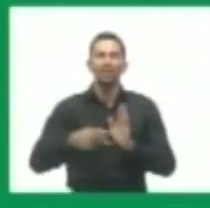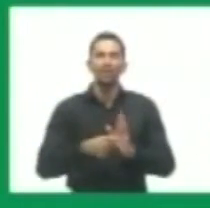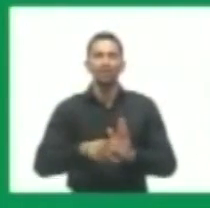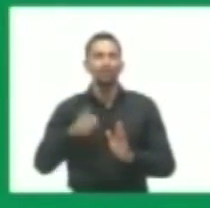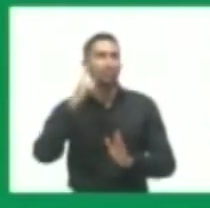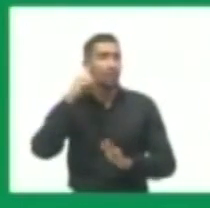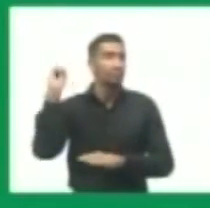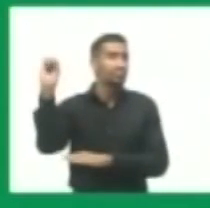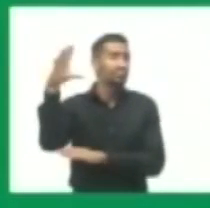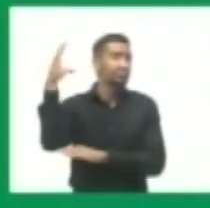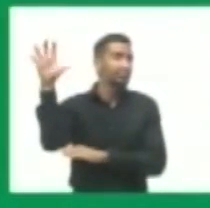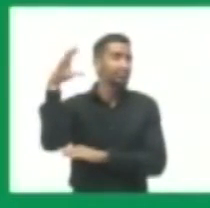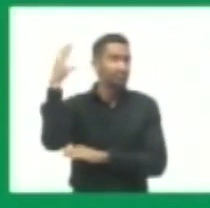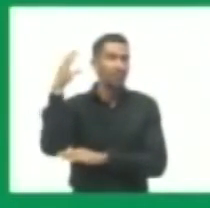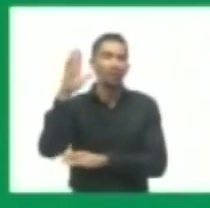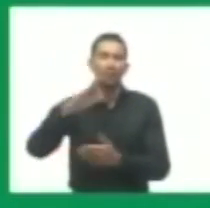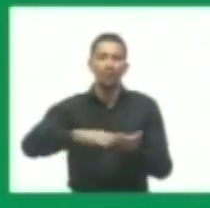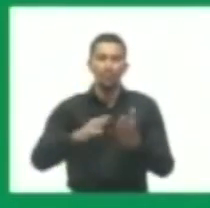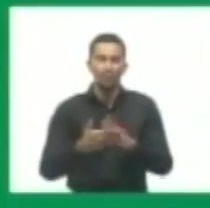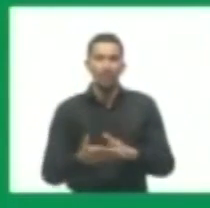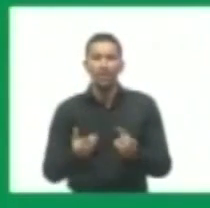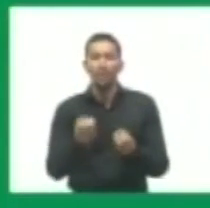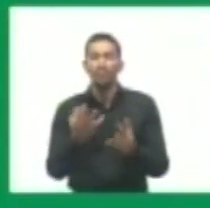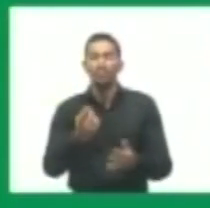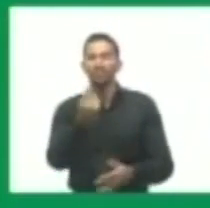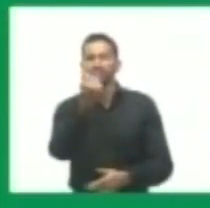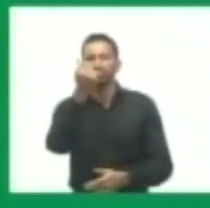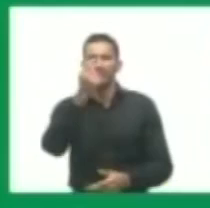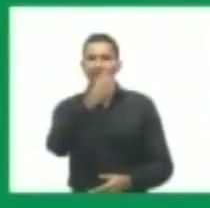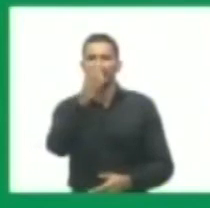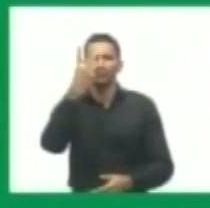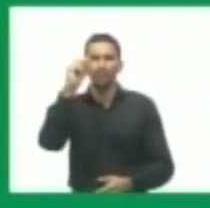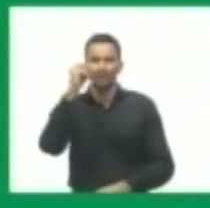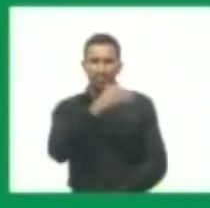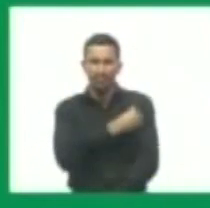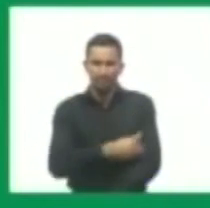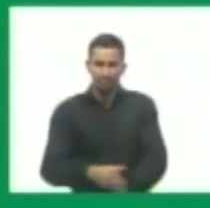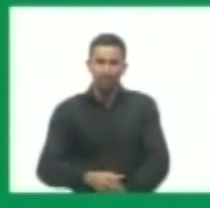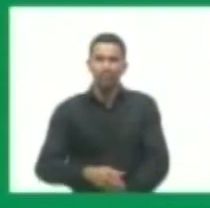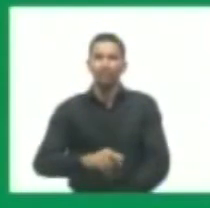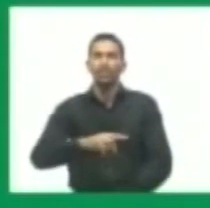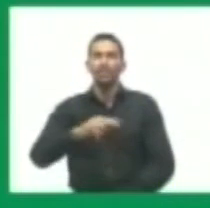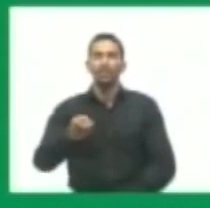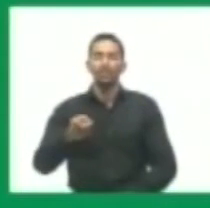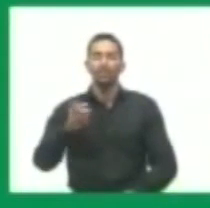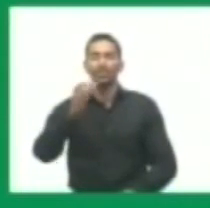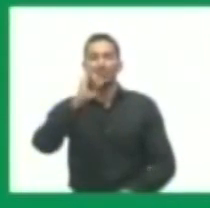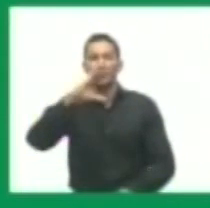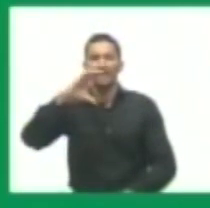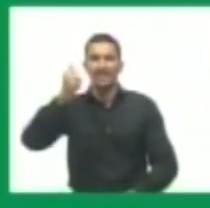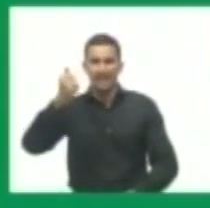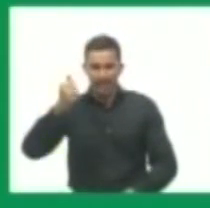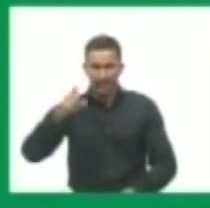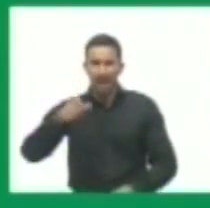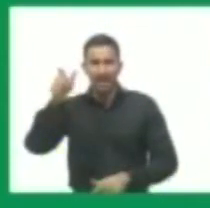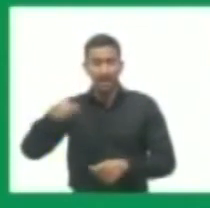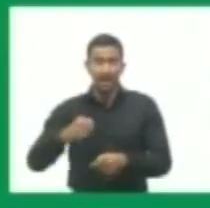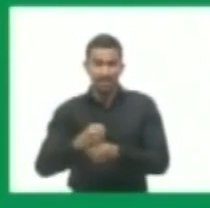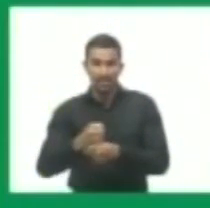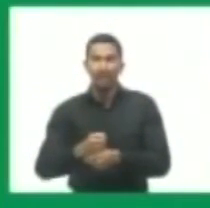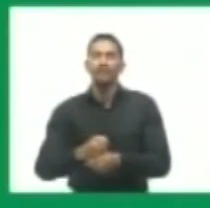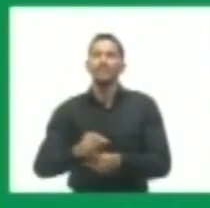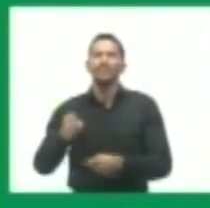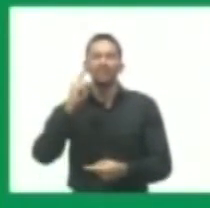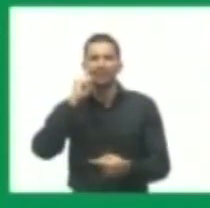más de 297 millones de pesos, y los directores del ICA Regional Sucre, Iván Sierra, y del gerente de ese instituto en San Marcos, Luis Berrocal, por